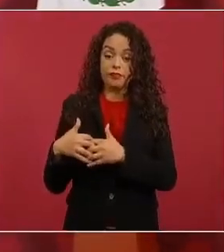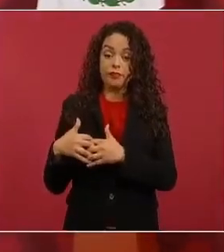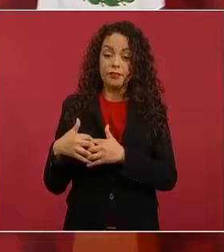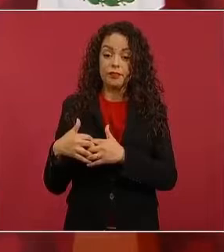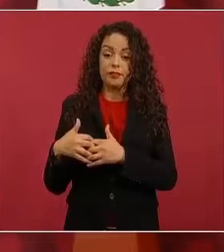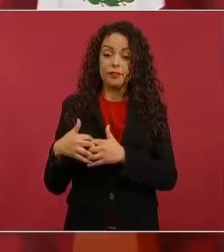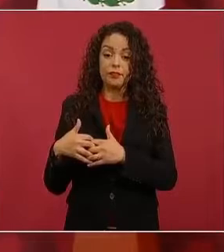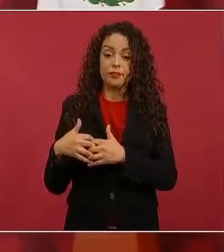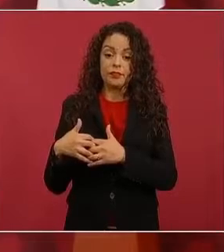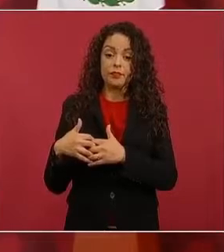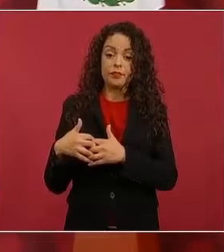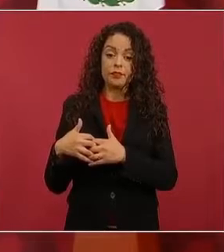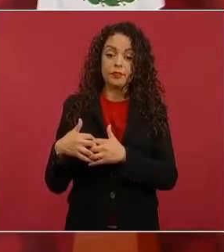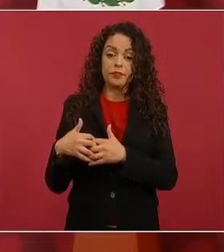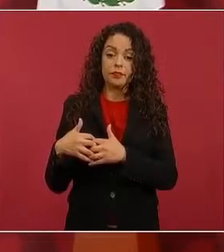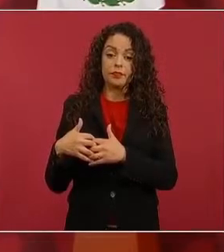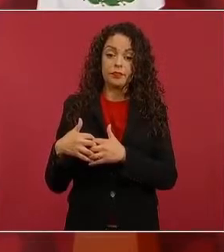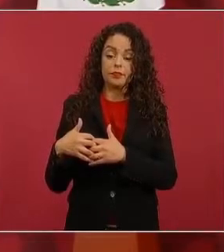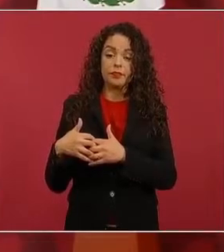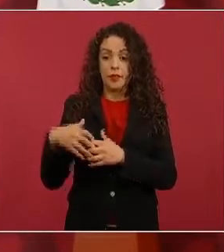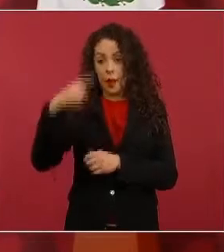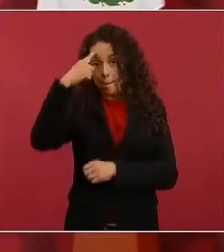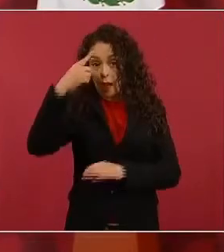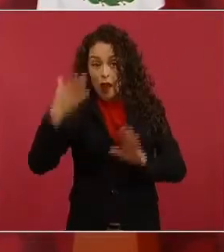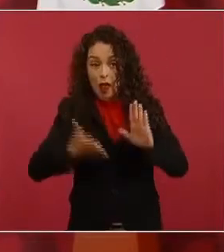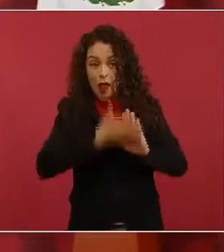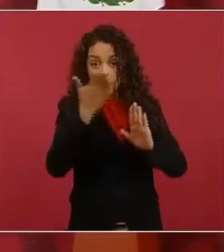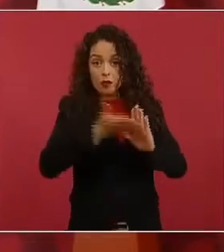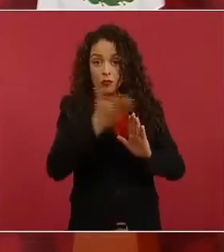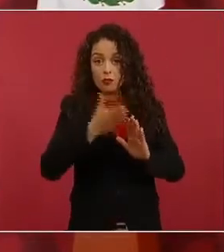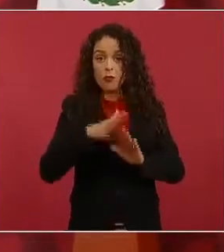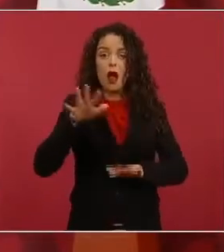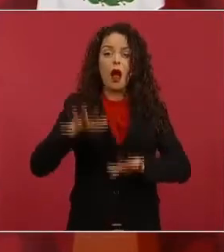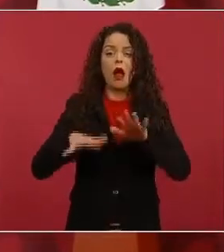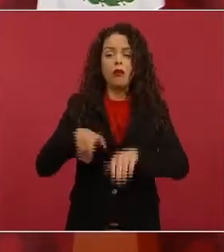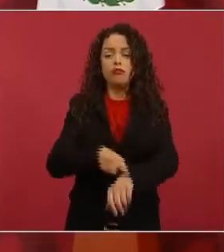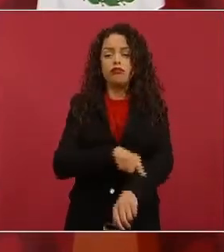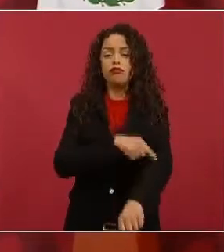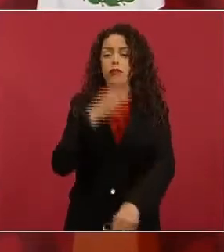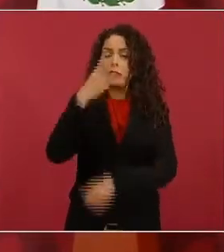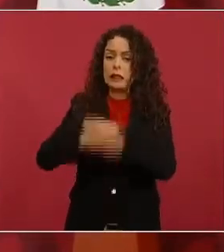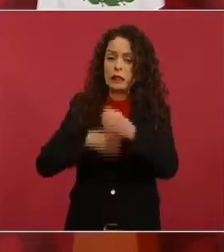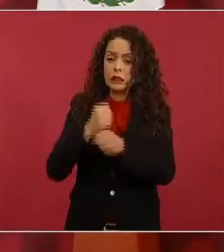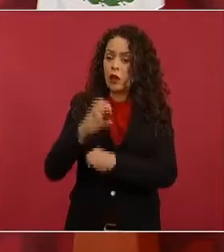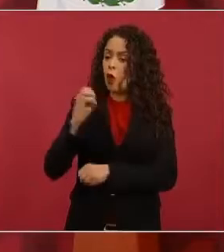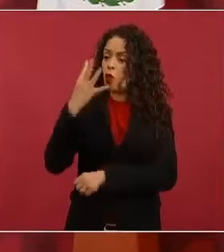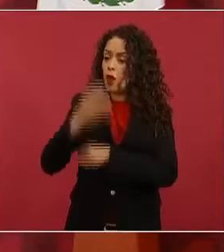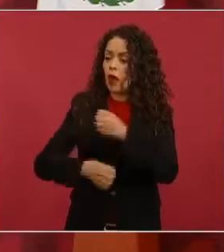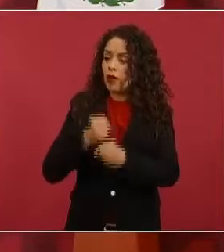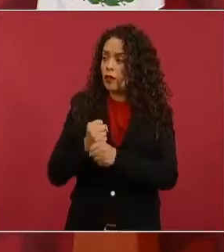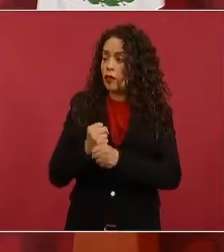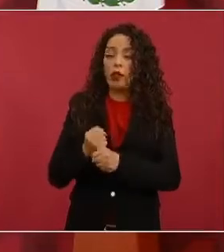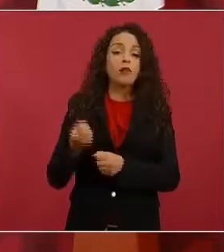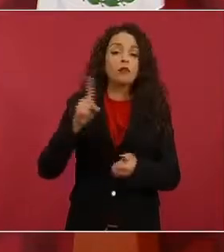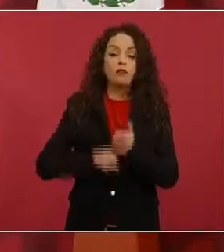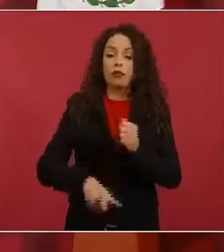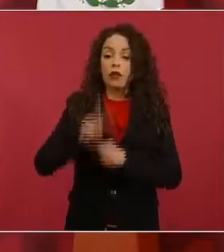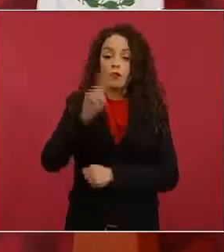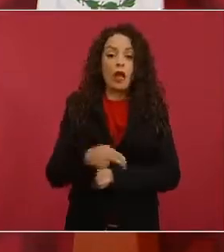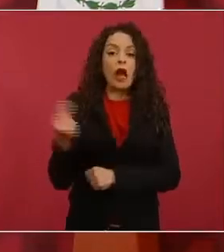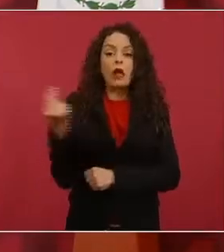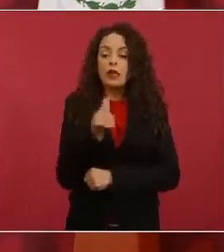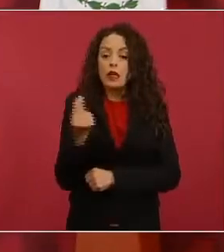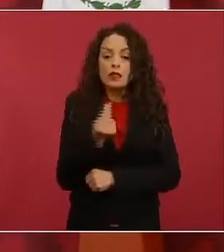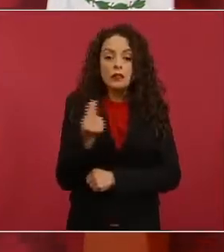construirlas hasta 3 años, 4, y ya necesitamos iniciar. Ya no las vamos a ver